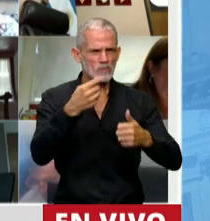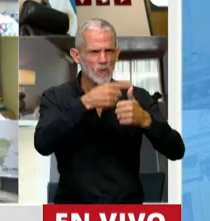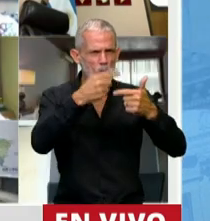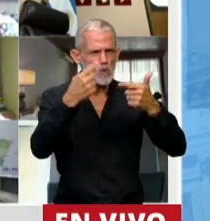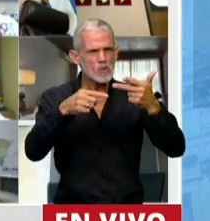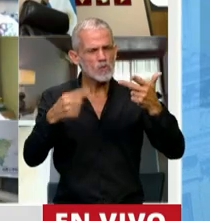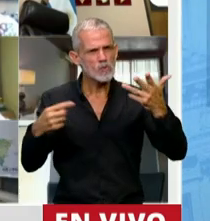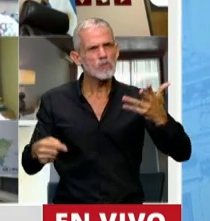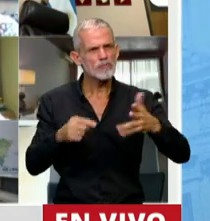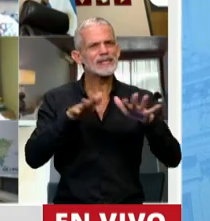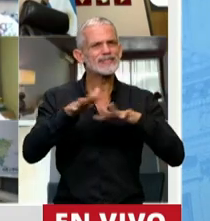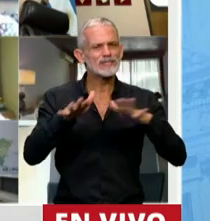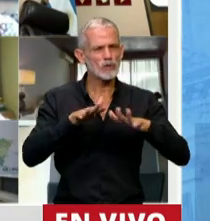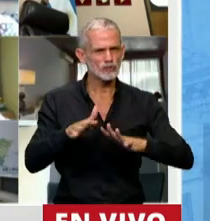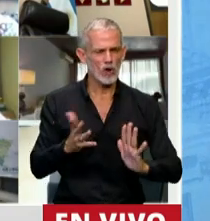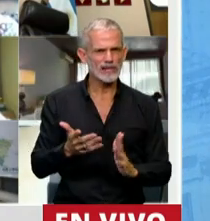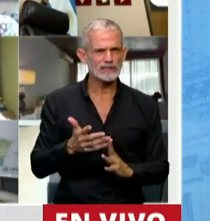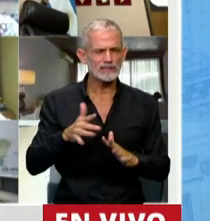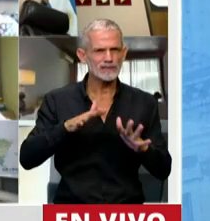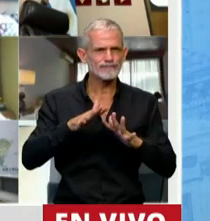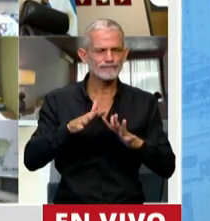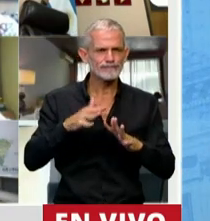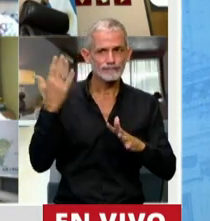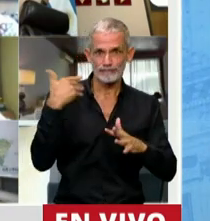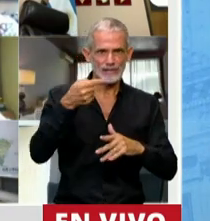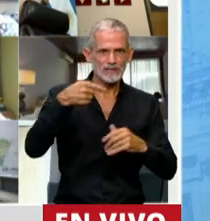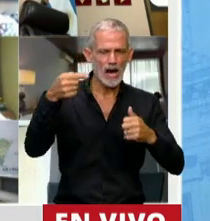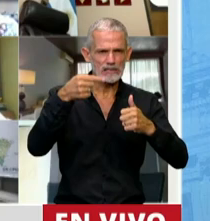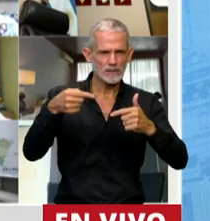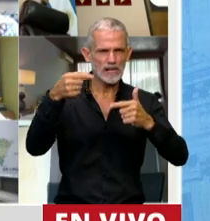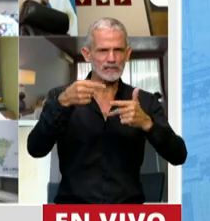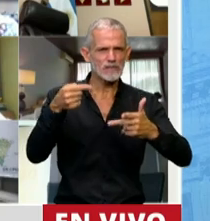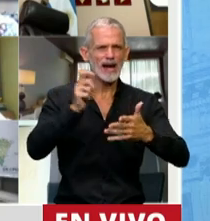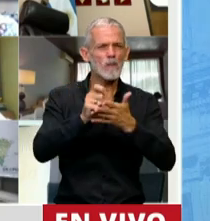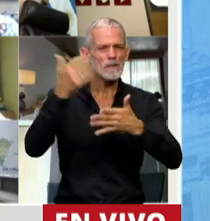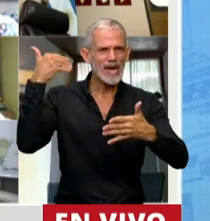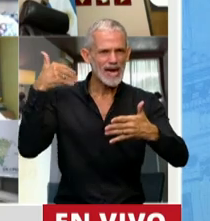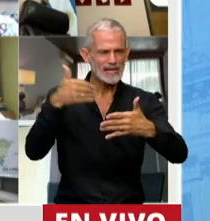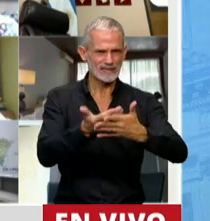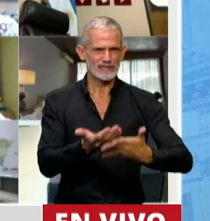seguir enumerando situaciones y episodios de las últimas semanas y los últimos meses.